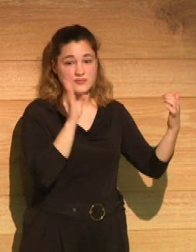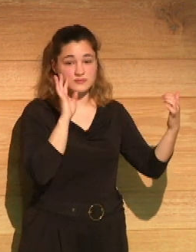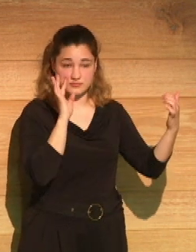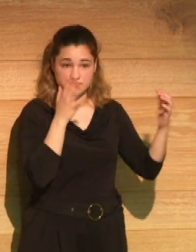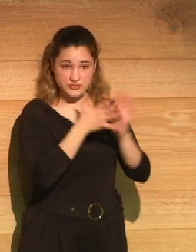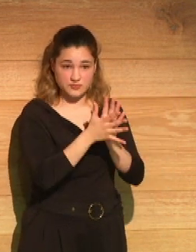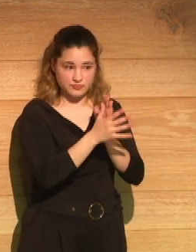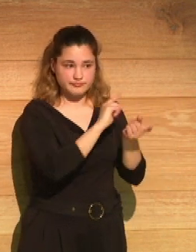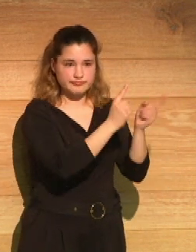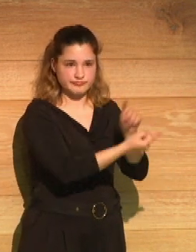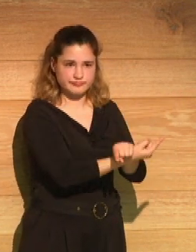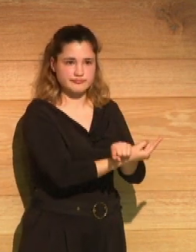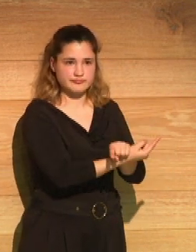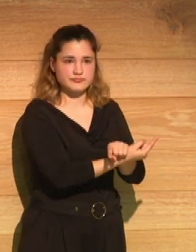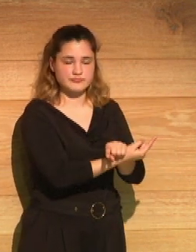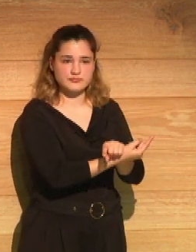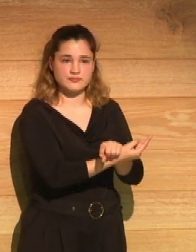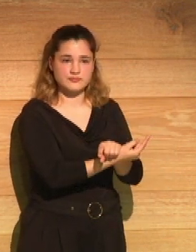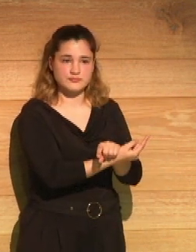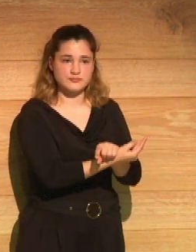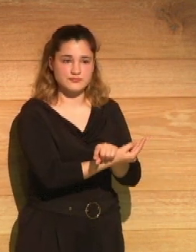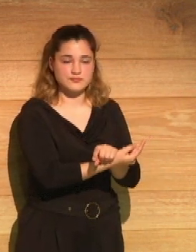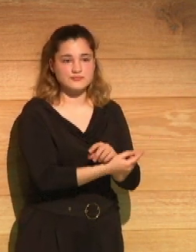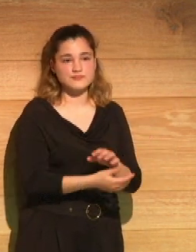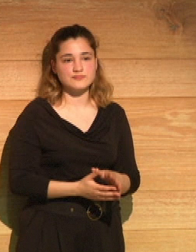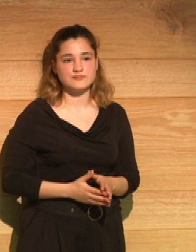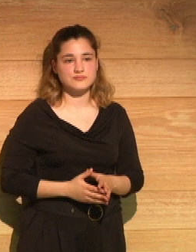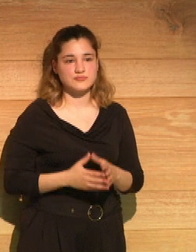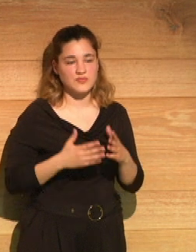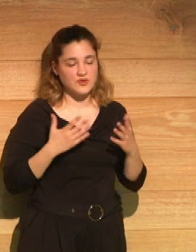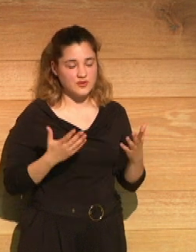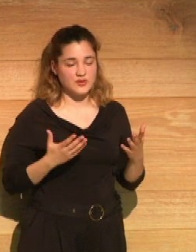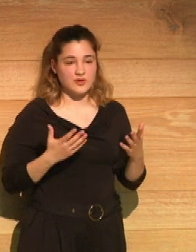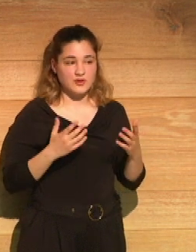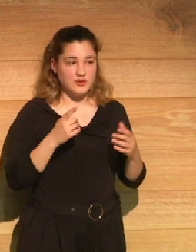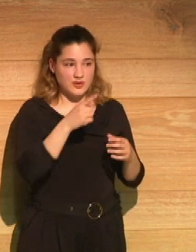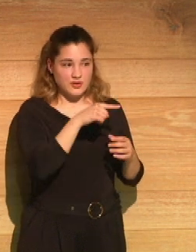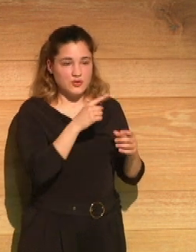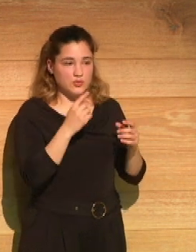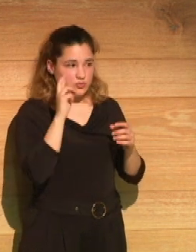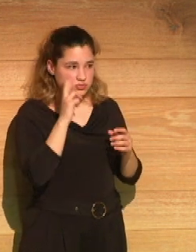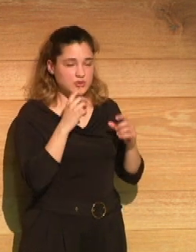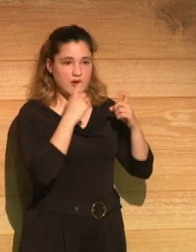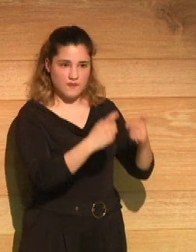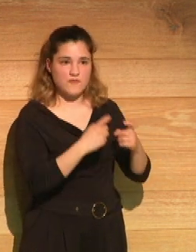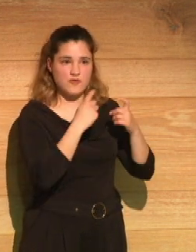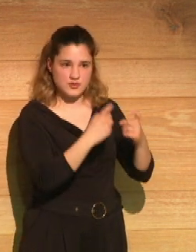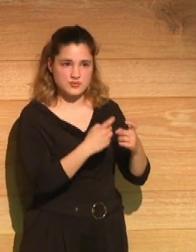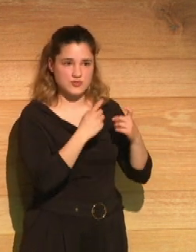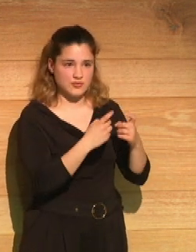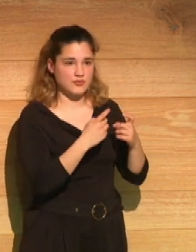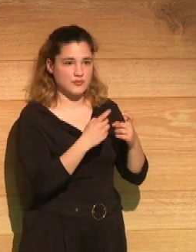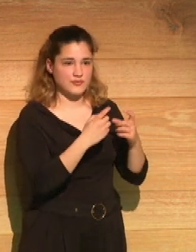ha cambiado. Entonces, en ese sentido, vemos muchos esfuerzos para conocer las